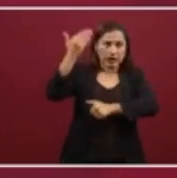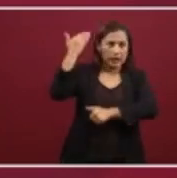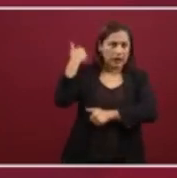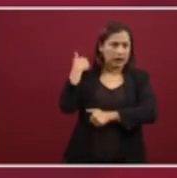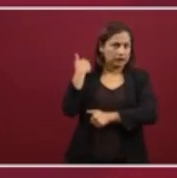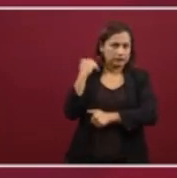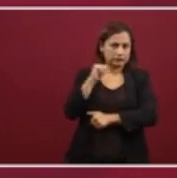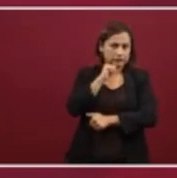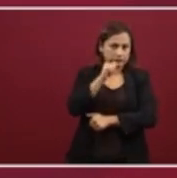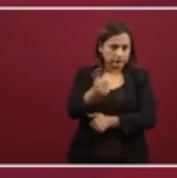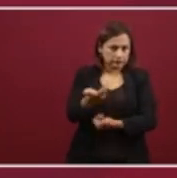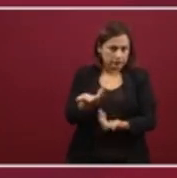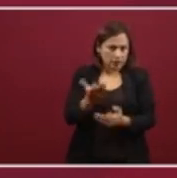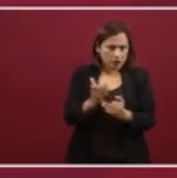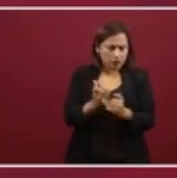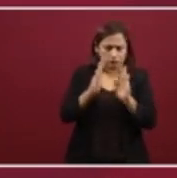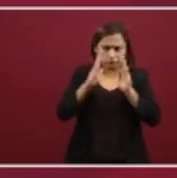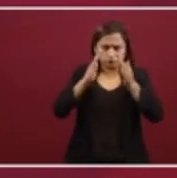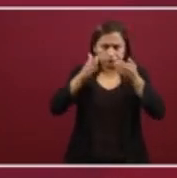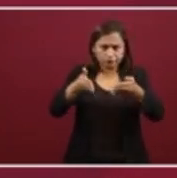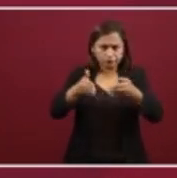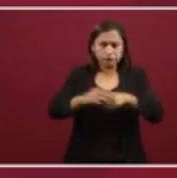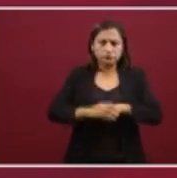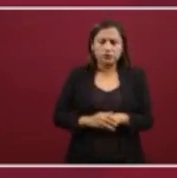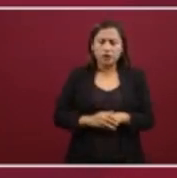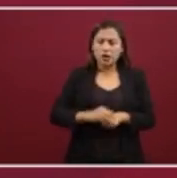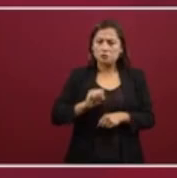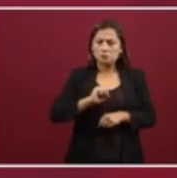Hay control en la inflación,